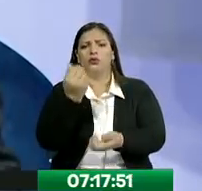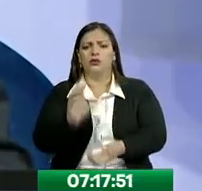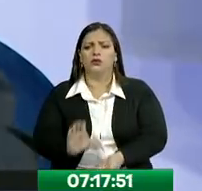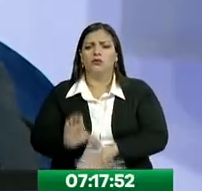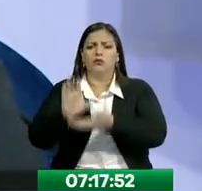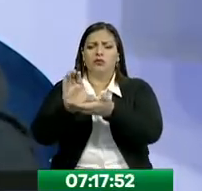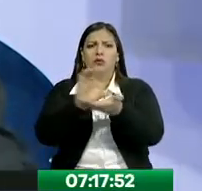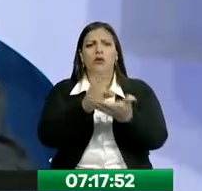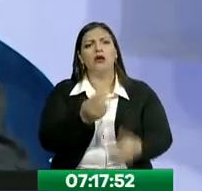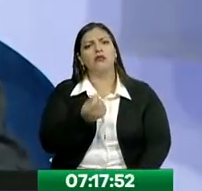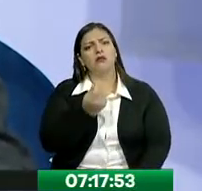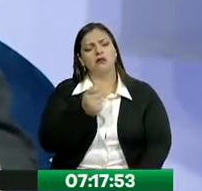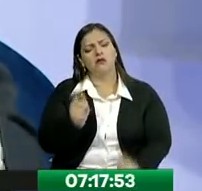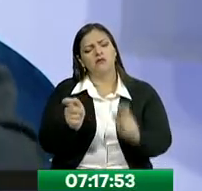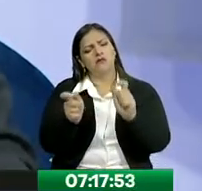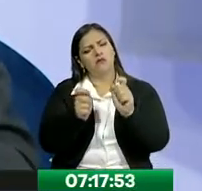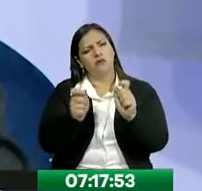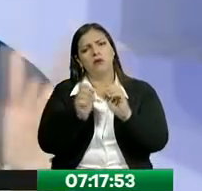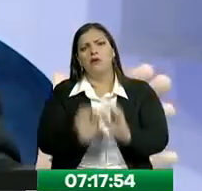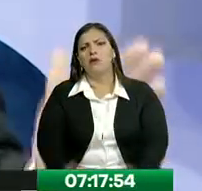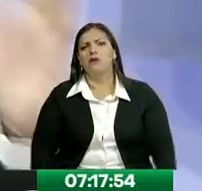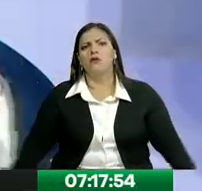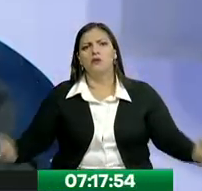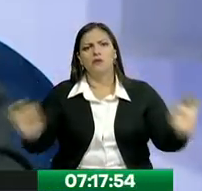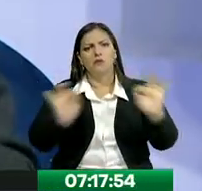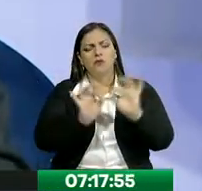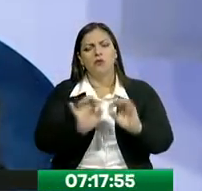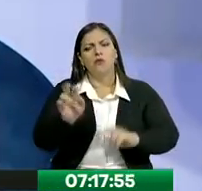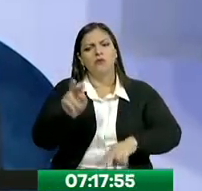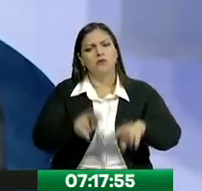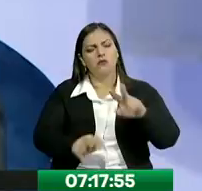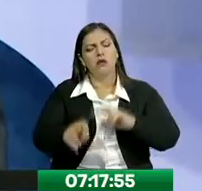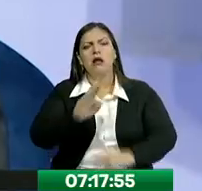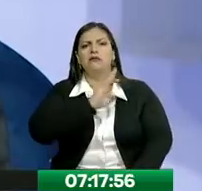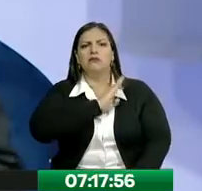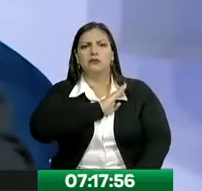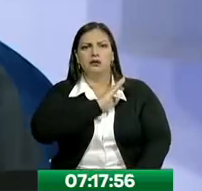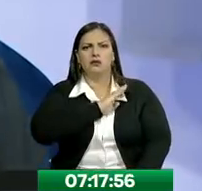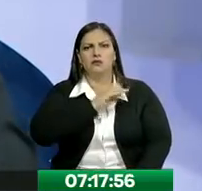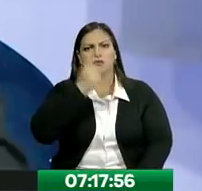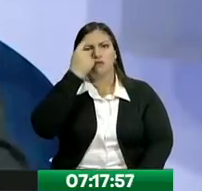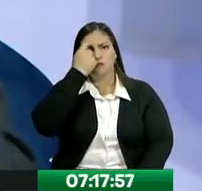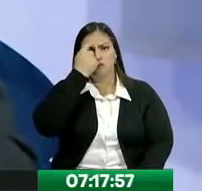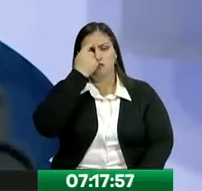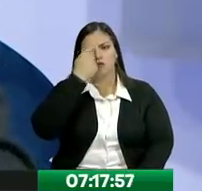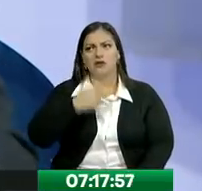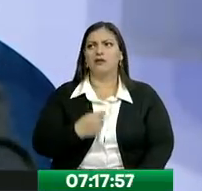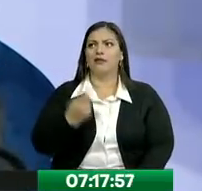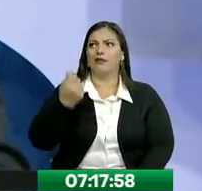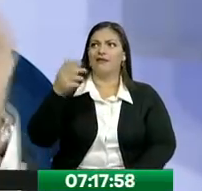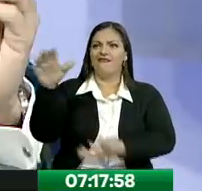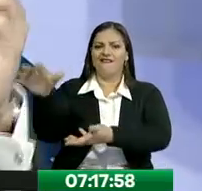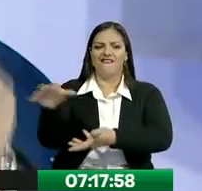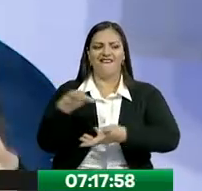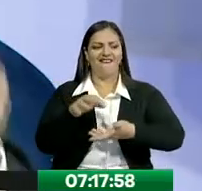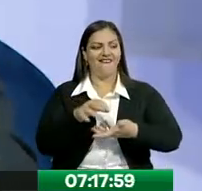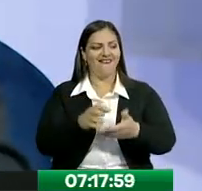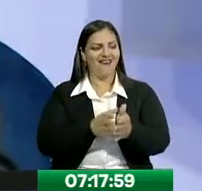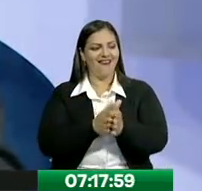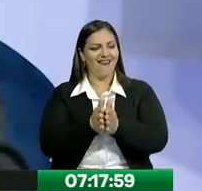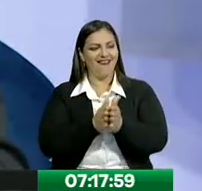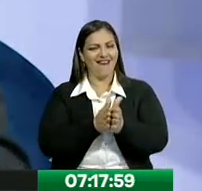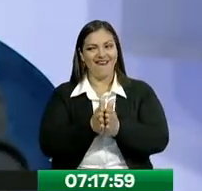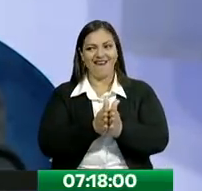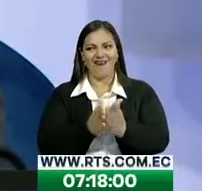técnico, enfocado y ajeno a cualquier vicio político. Es decir, debemos de lograr entender que hay sectores que